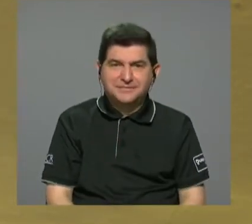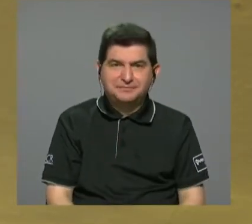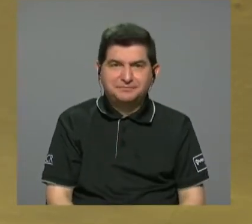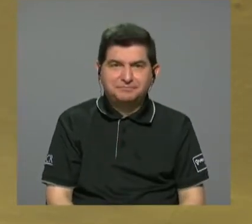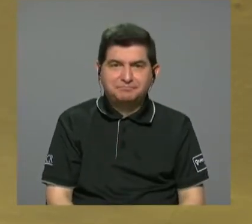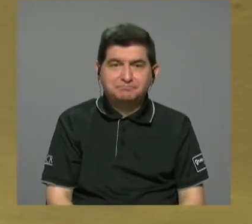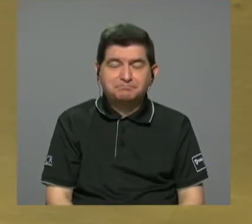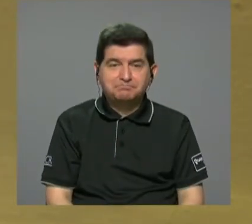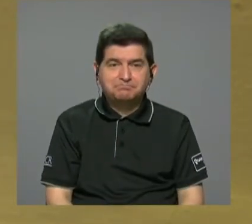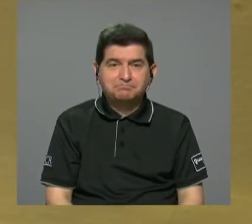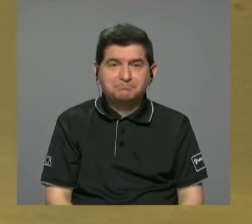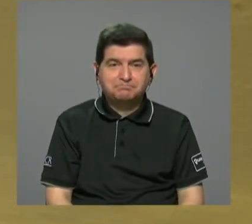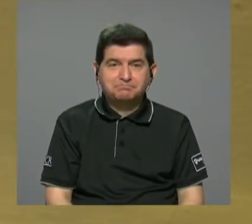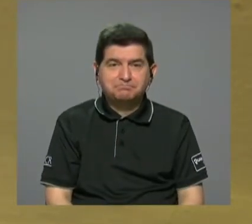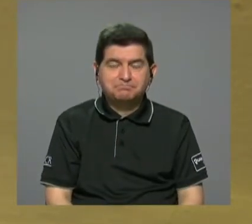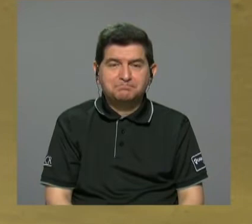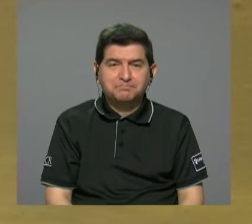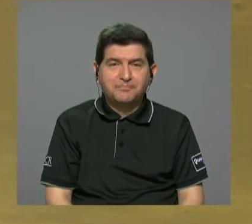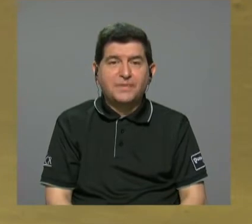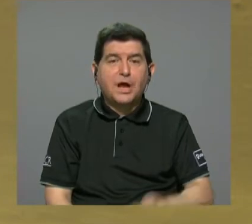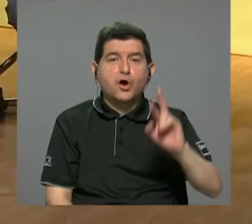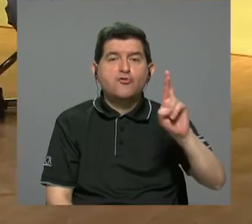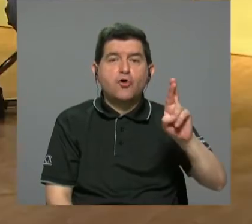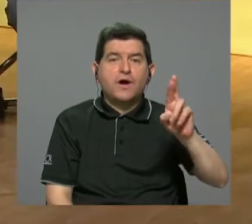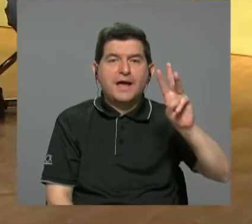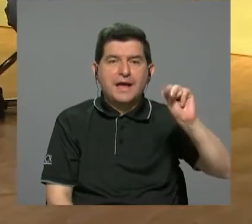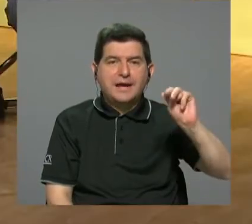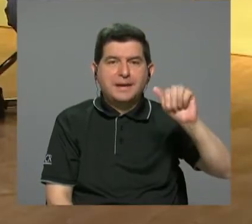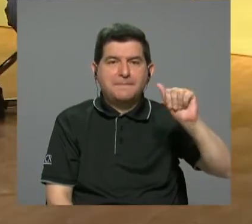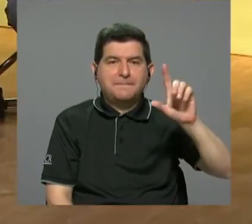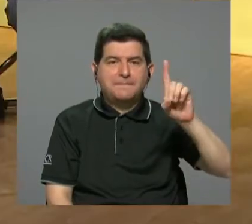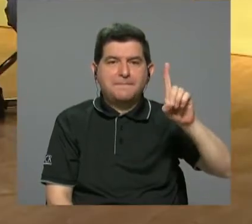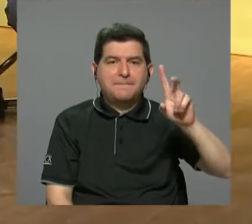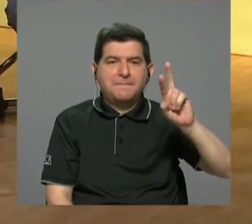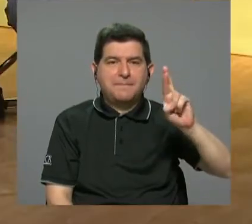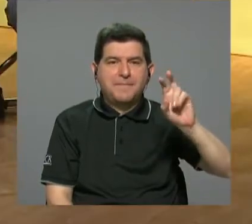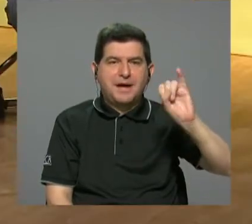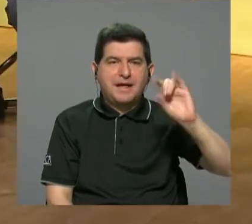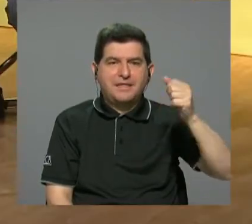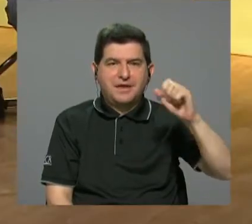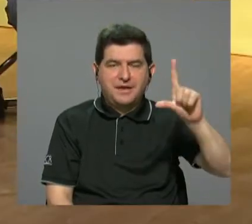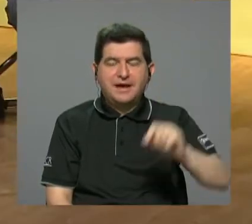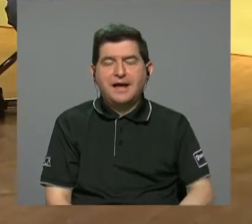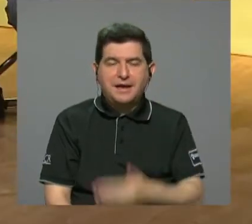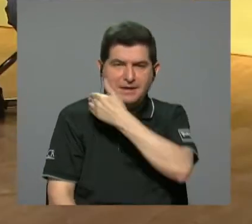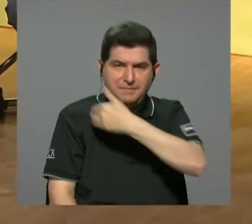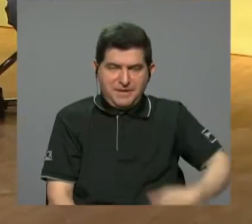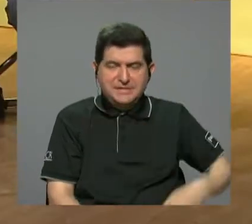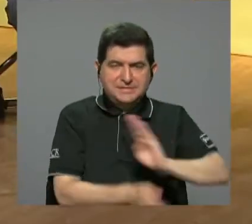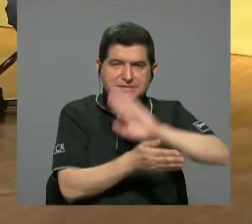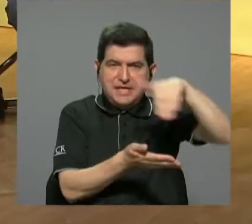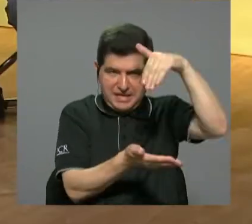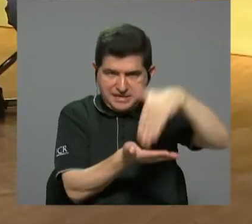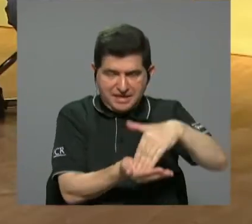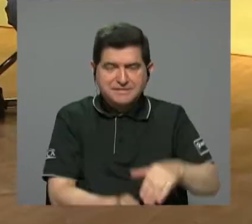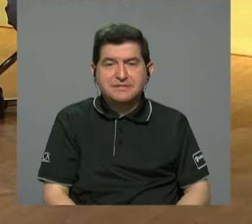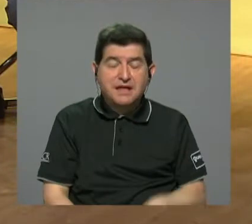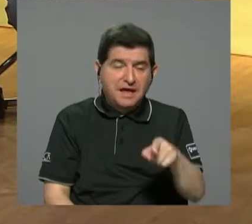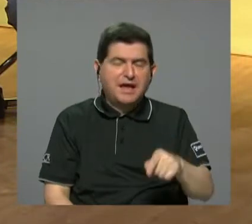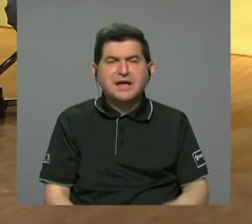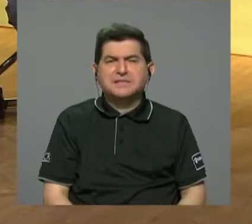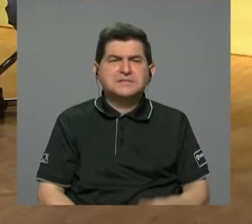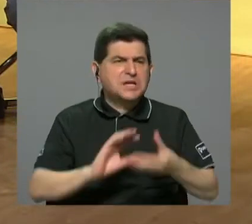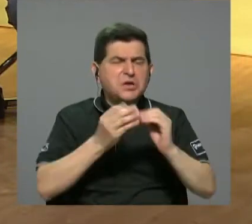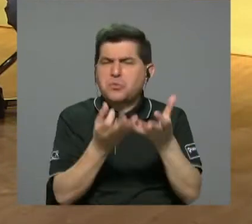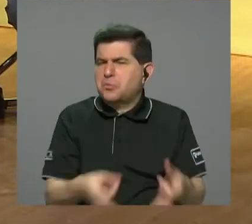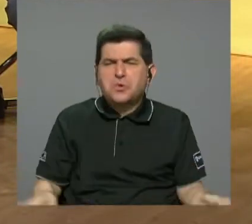como cualquier cosa, se dice que don Roger Madrigal durará 5 años como presidente del Banco Central. Ese es un dato